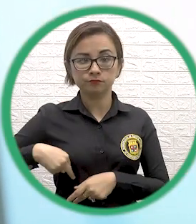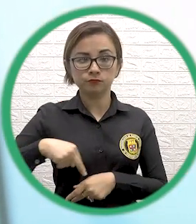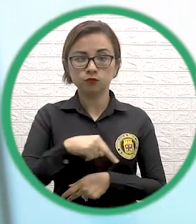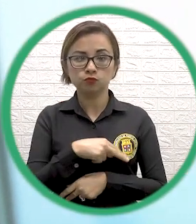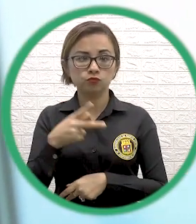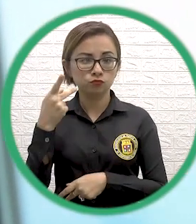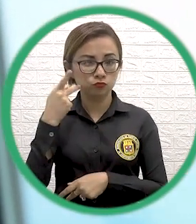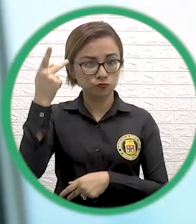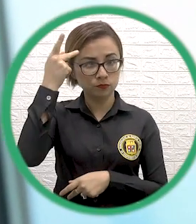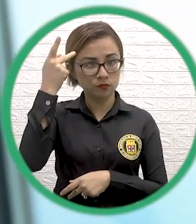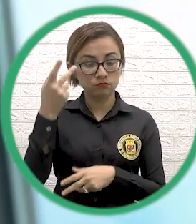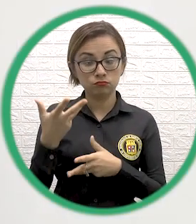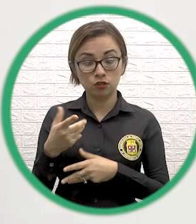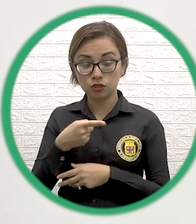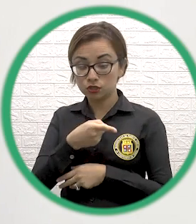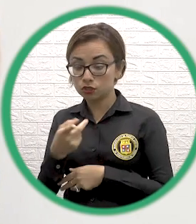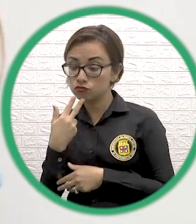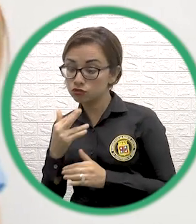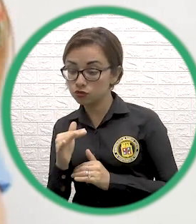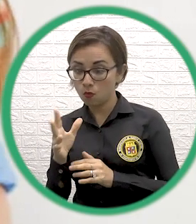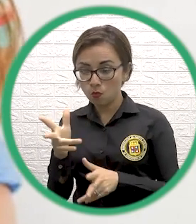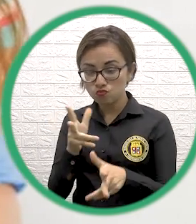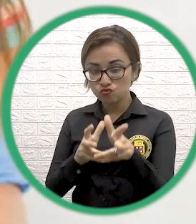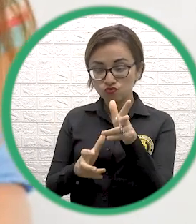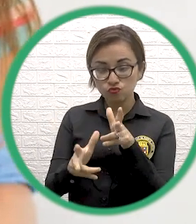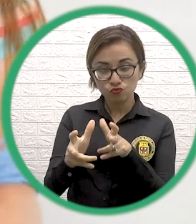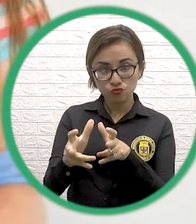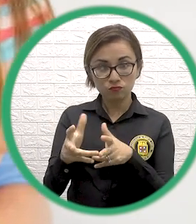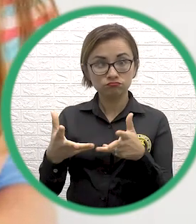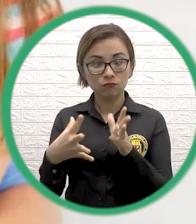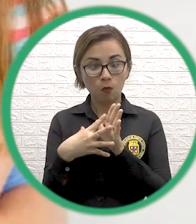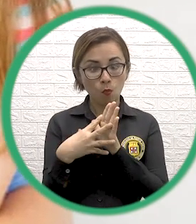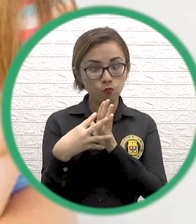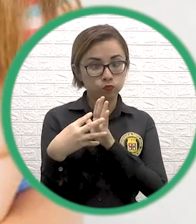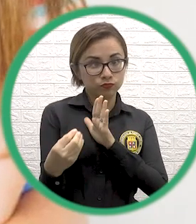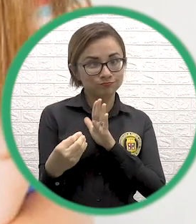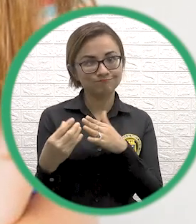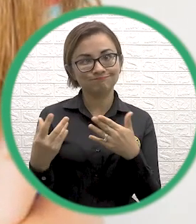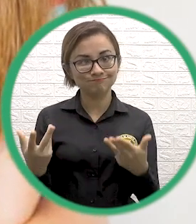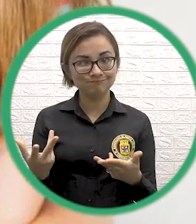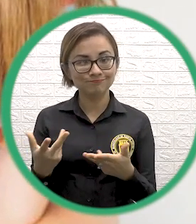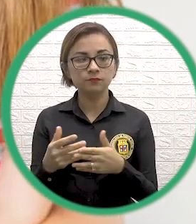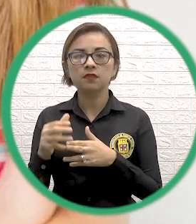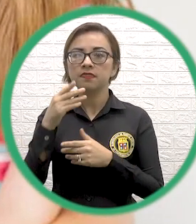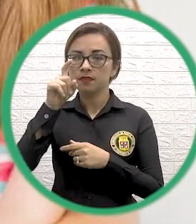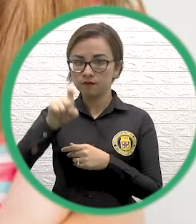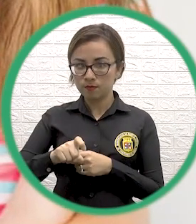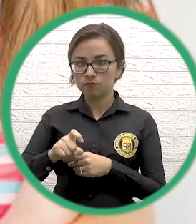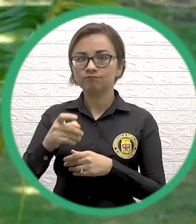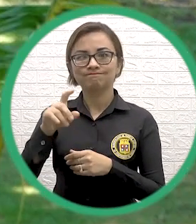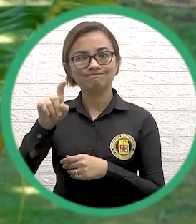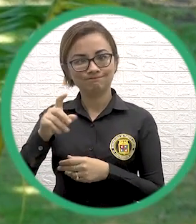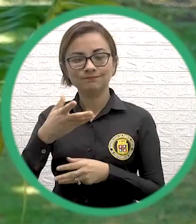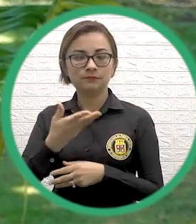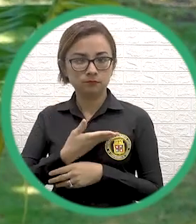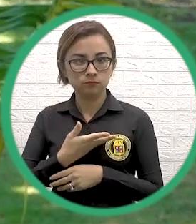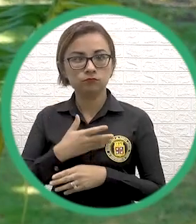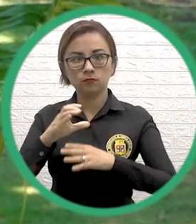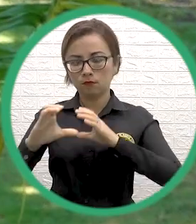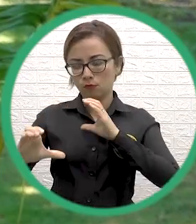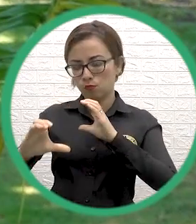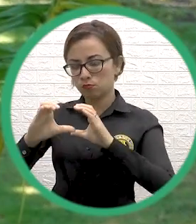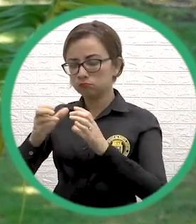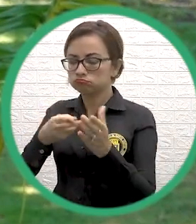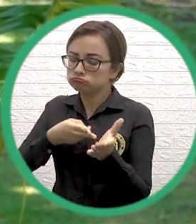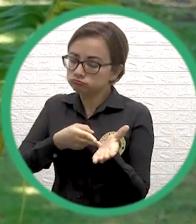que como padres somos sus ejemplos a seguir. Por eso, tiene que manejarse una comunicación sincera y honesta dentro del